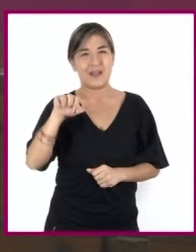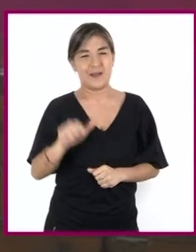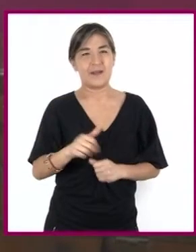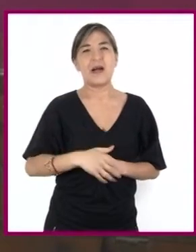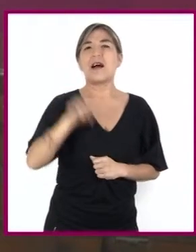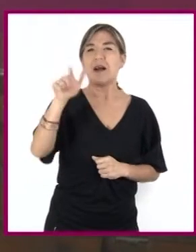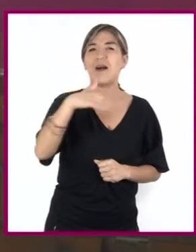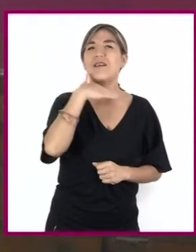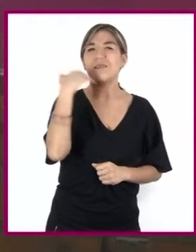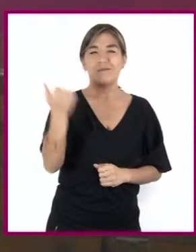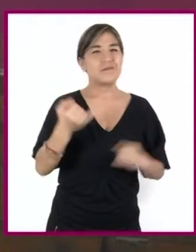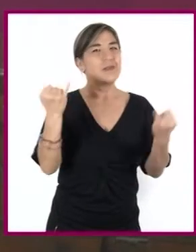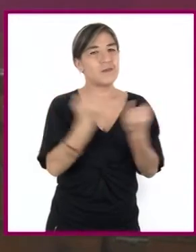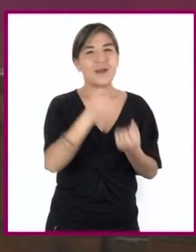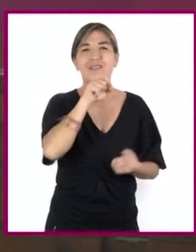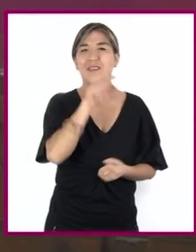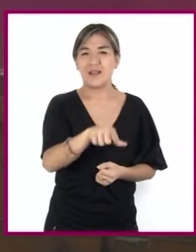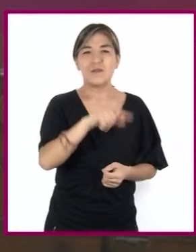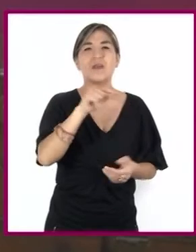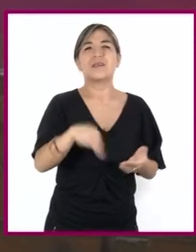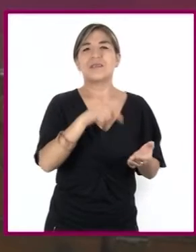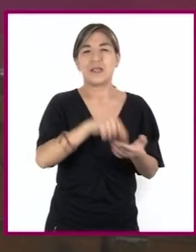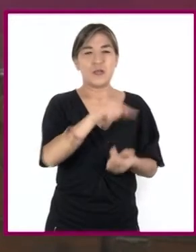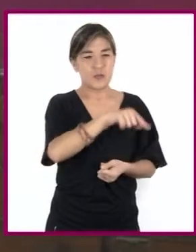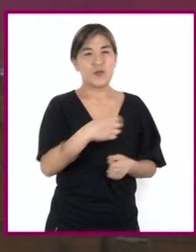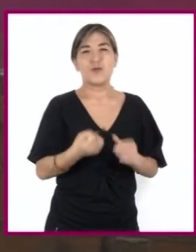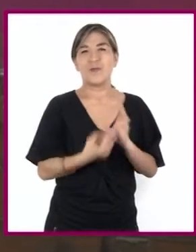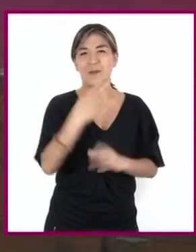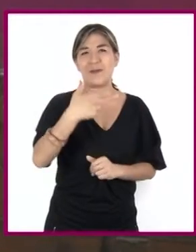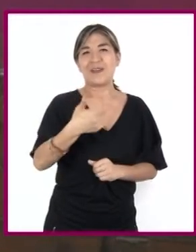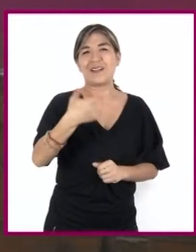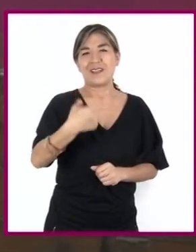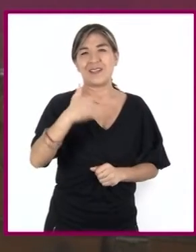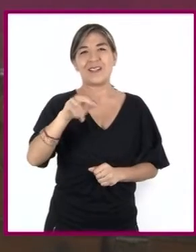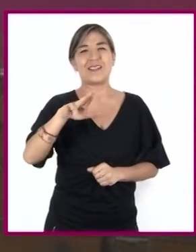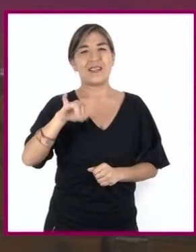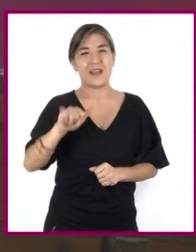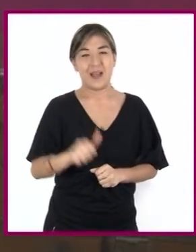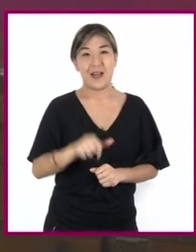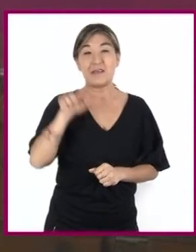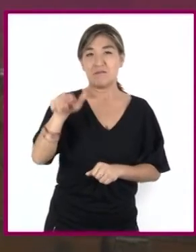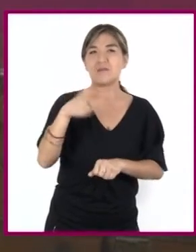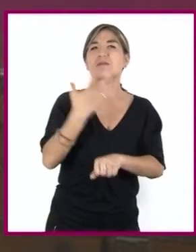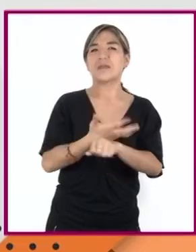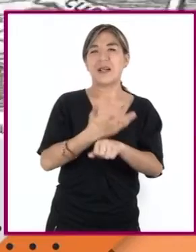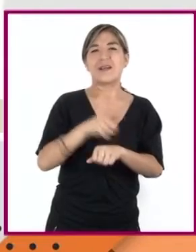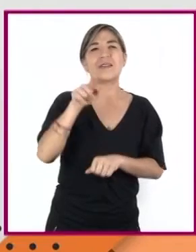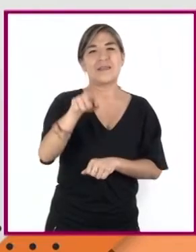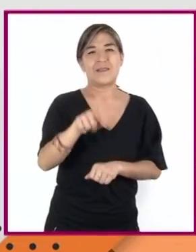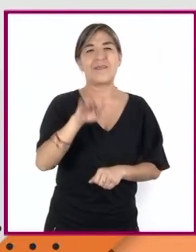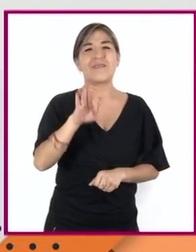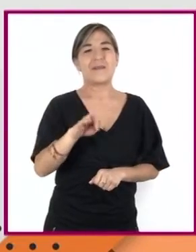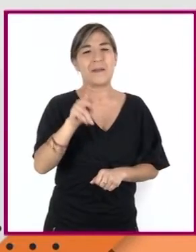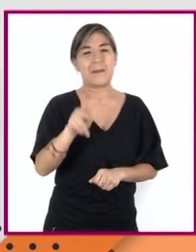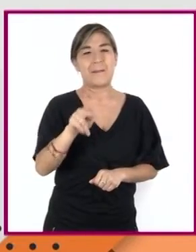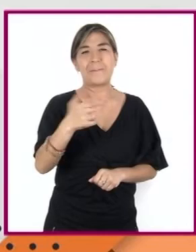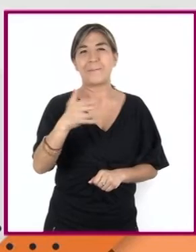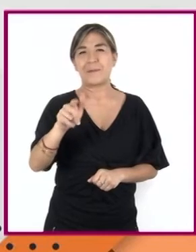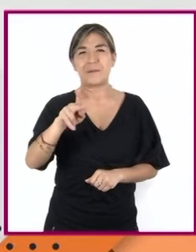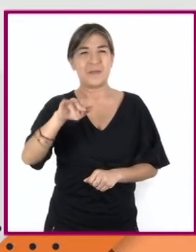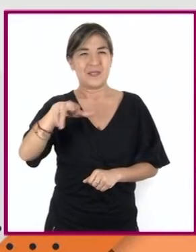Alemania, también una parte de Nueva Guinea, y Estados Unidos de América a Filipinas. En nuestro